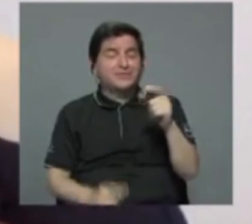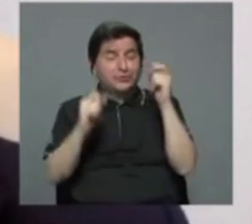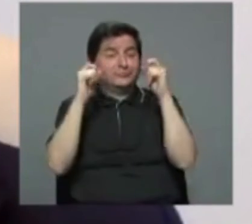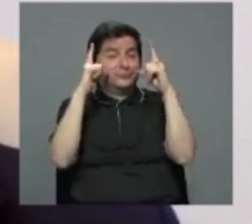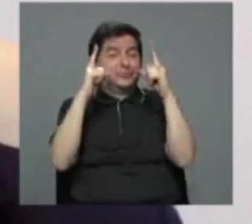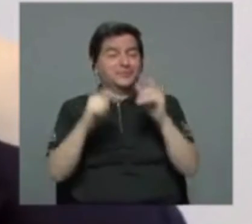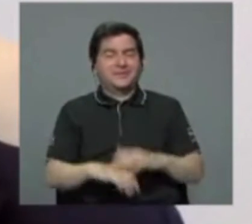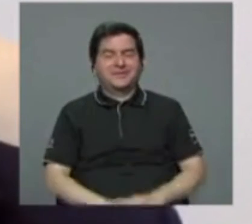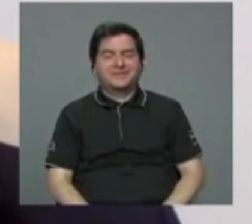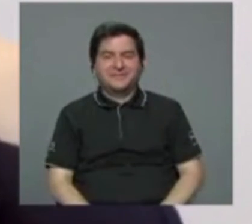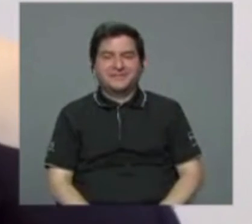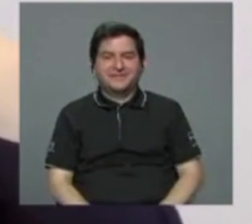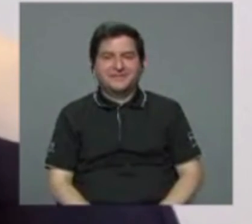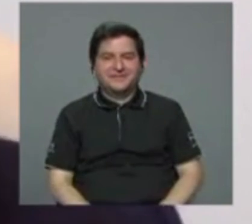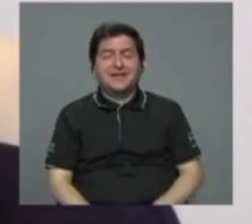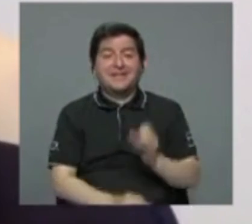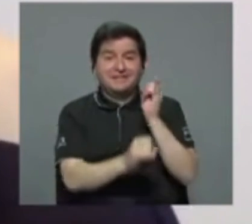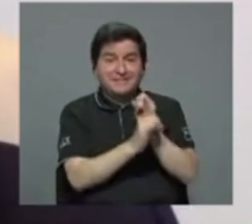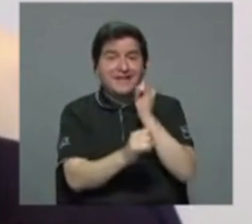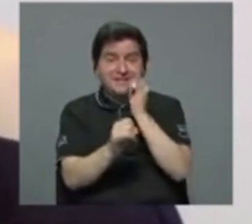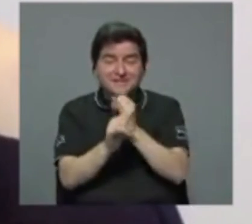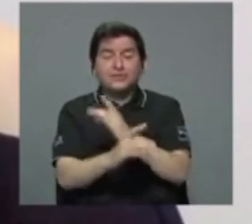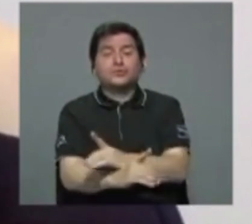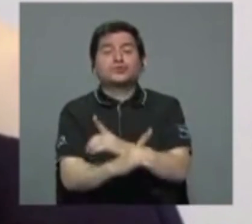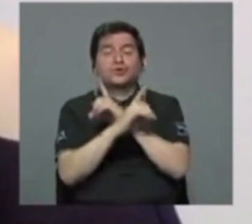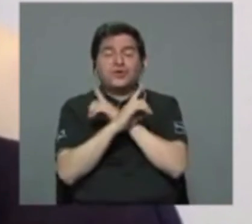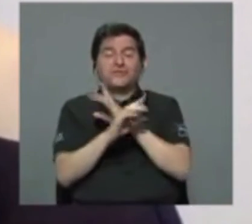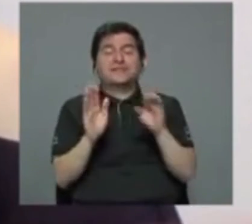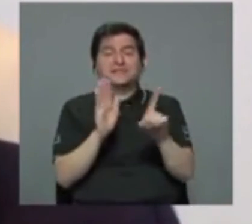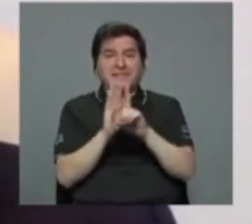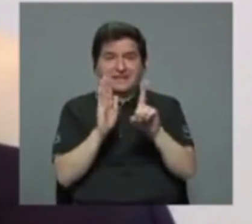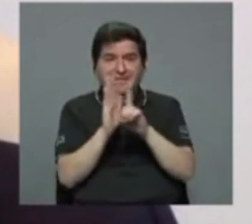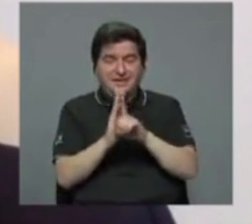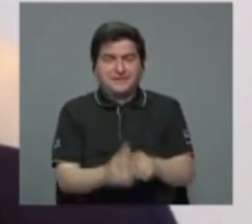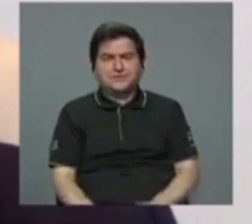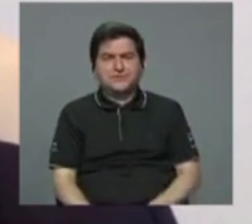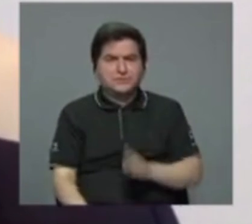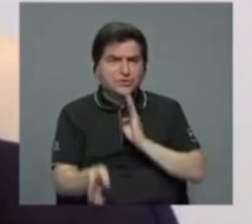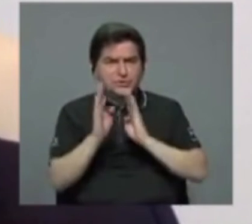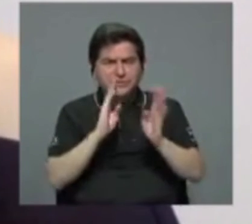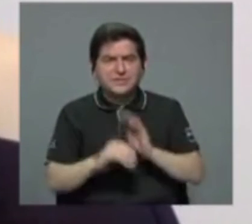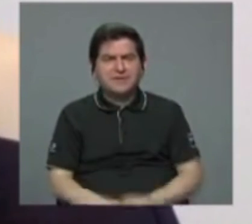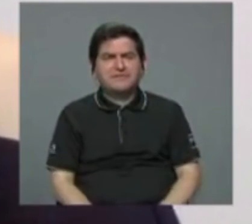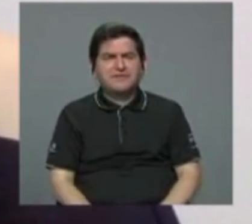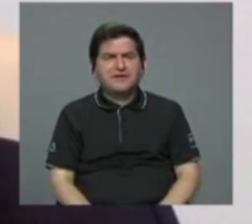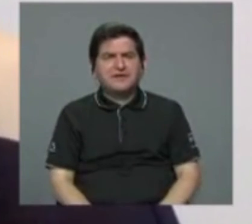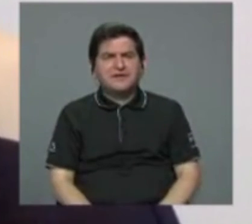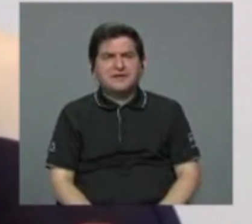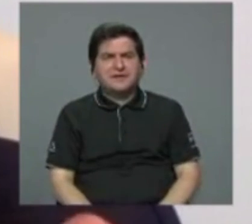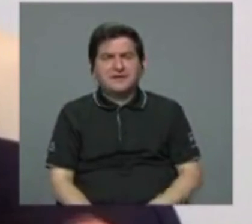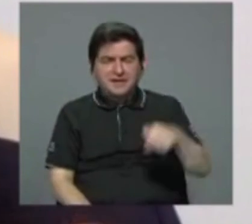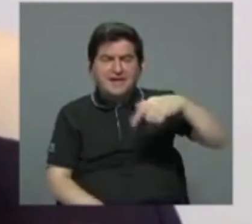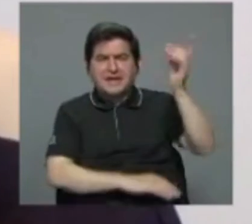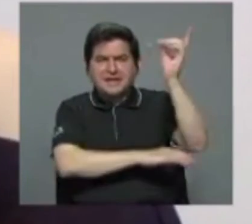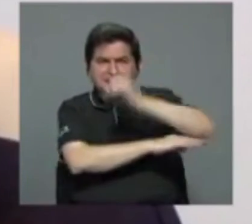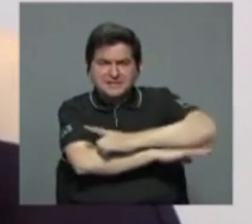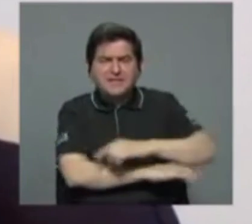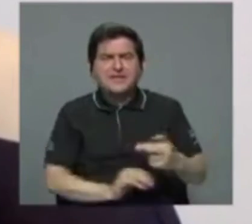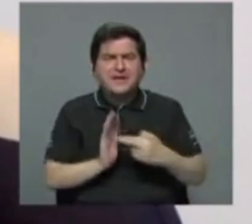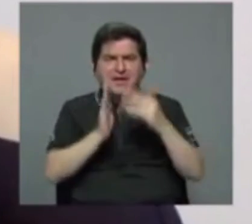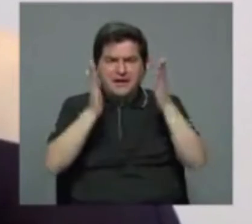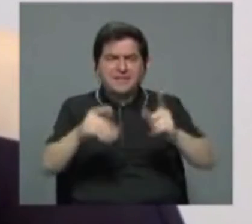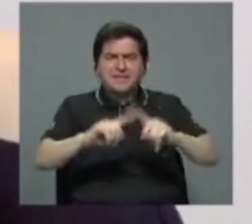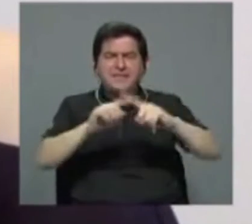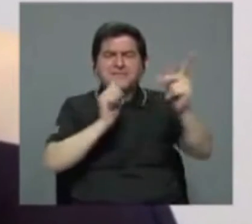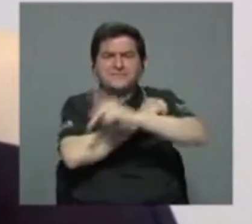sorprendente. Sobre instituciones de defensa de los derechos hablamos en el curso del día de hoy con delegados de